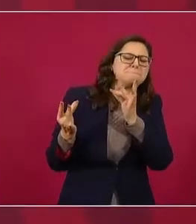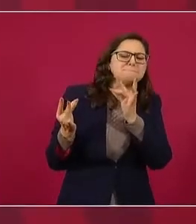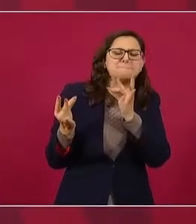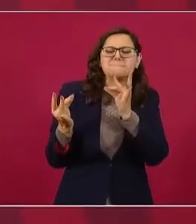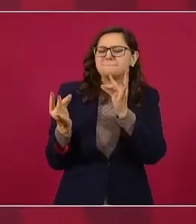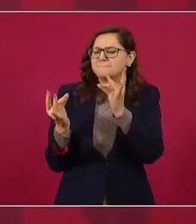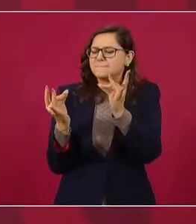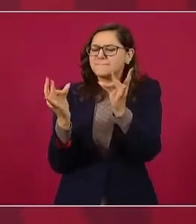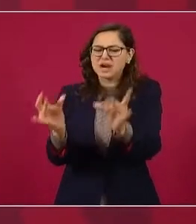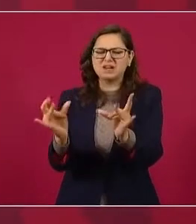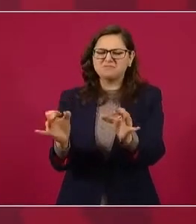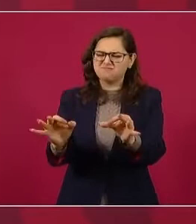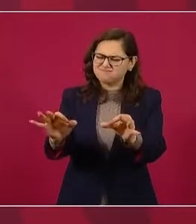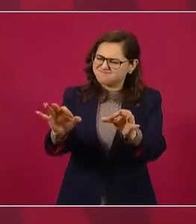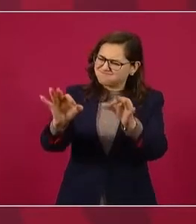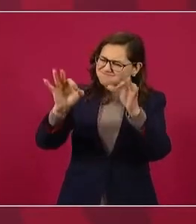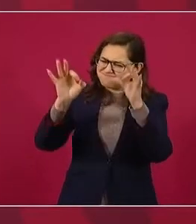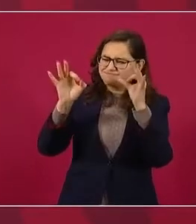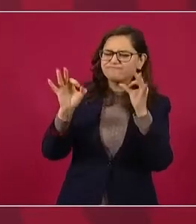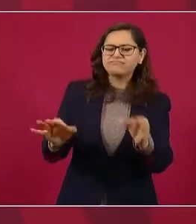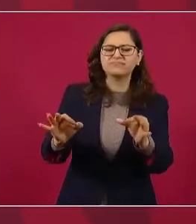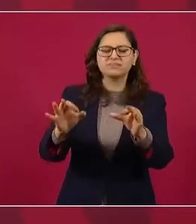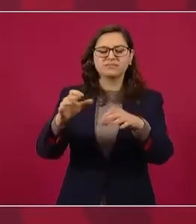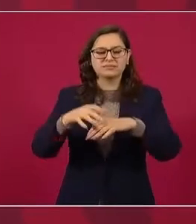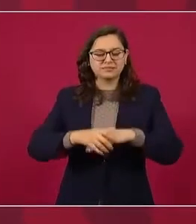de educación de calidad.